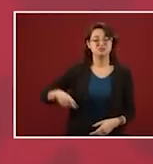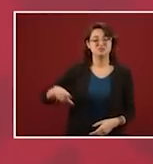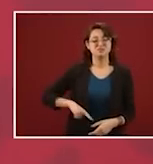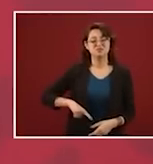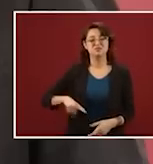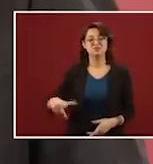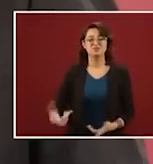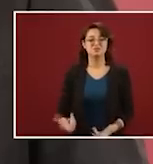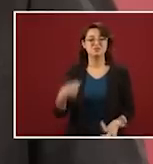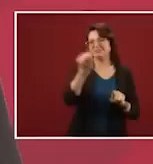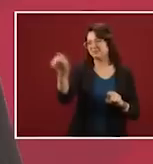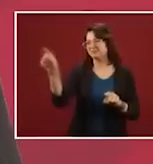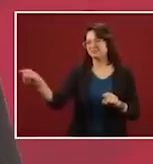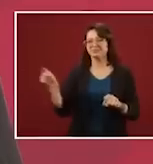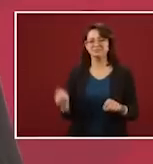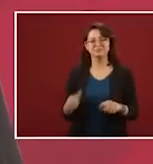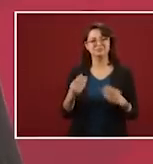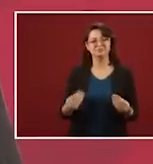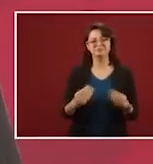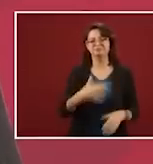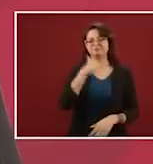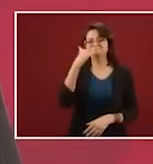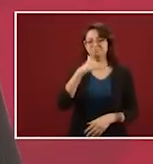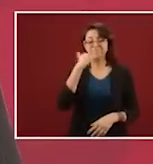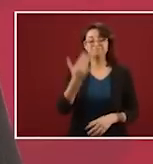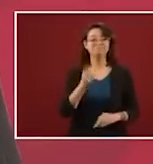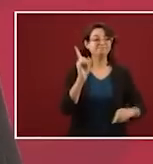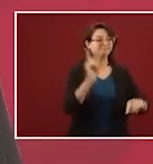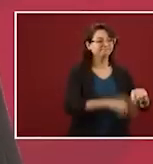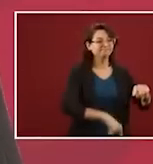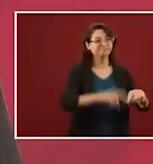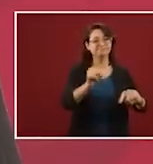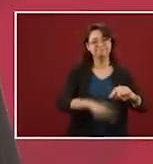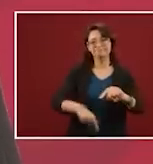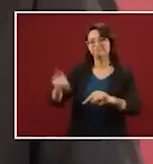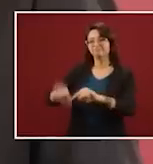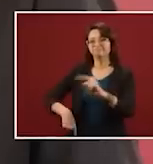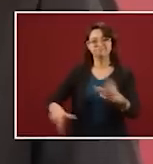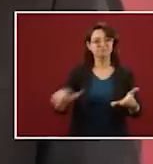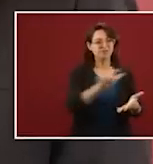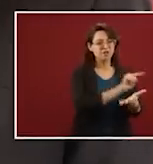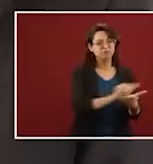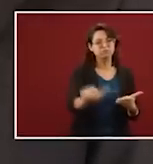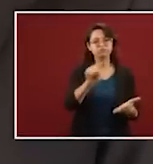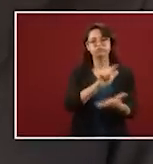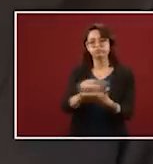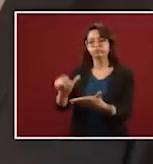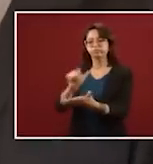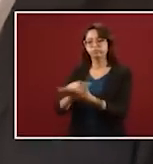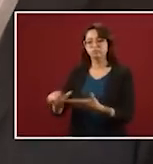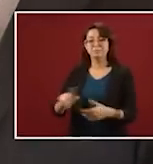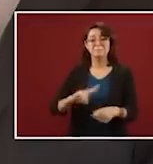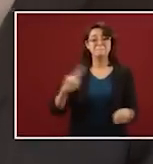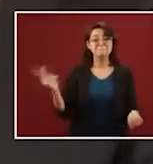en el sector salud y estamos limpiando. Y por eso